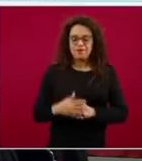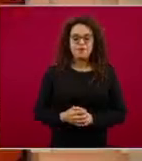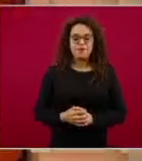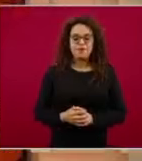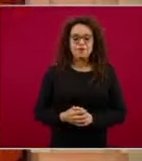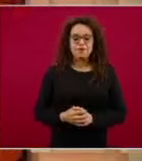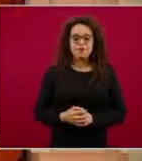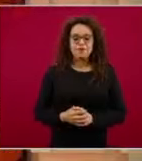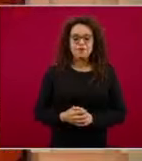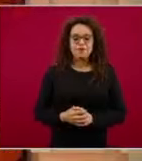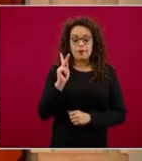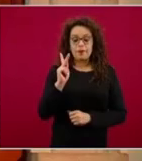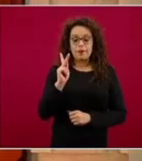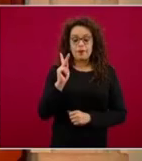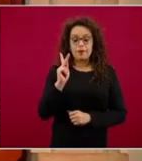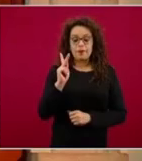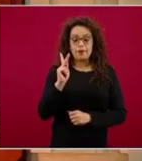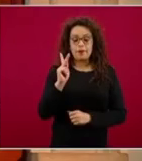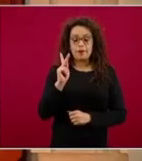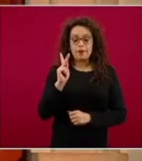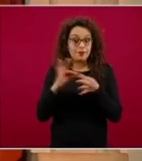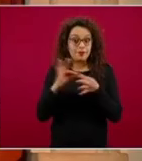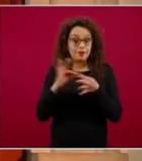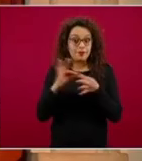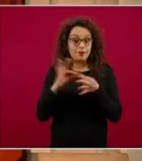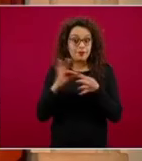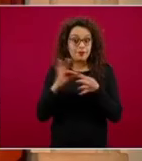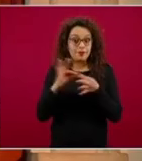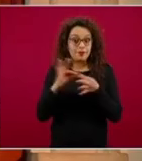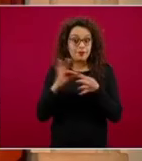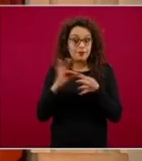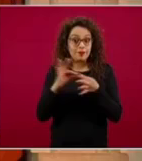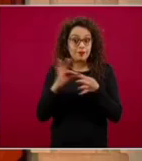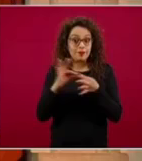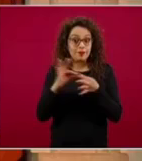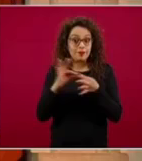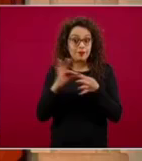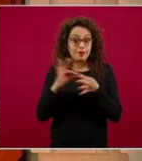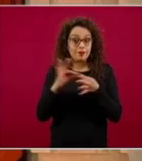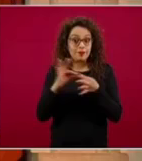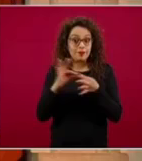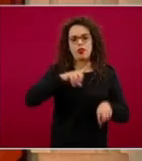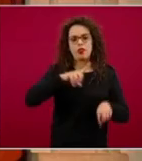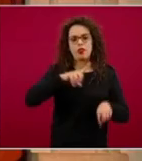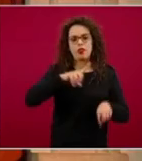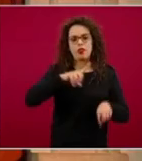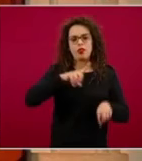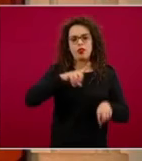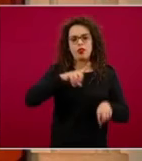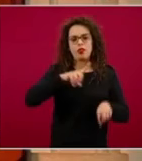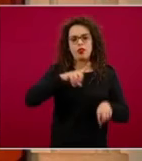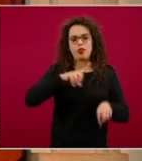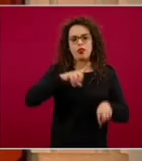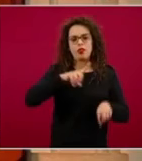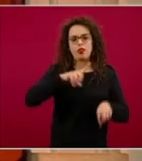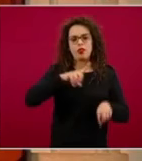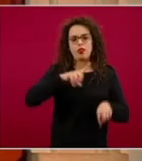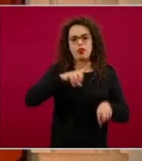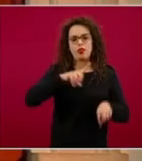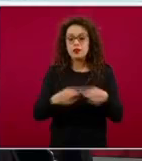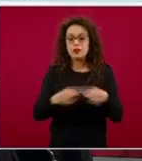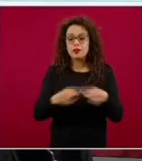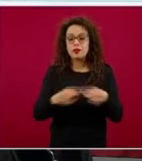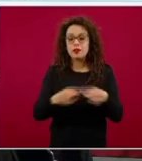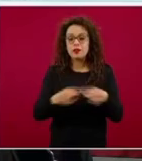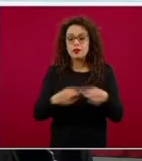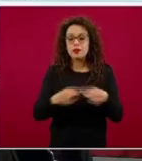el doctor Ricardo Cortés, el propósito de esto tiene varios objetivos, pero el principal posiblemente es el